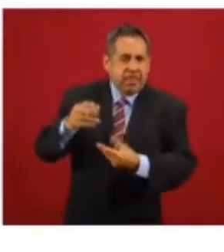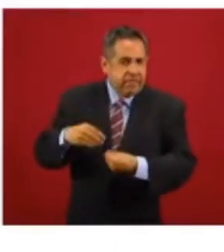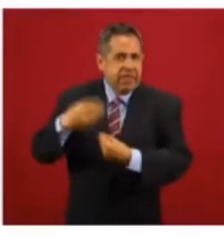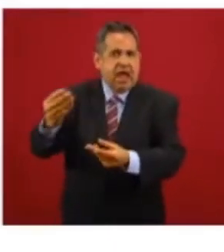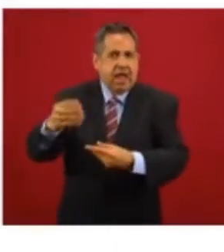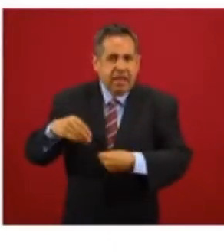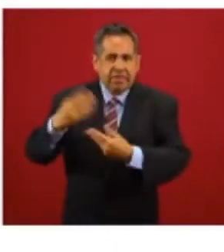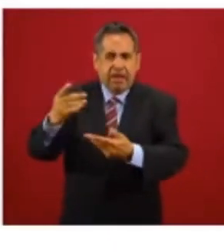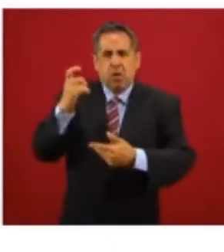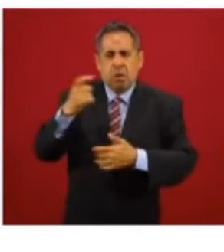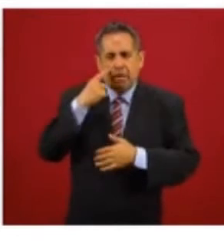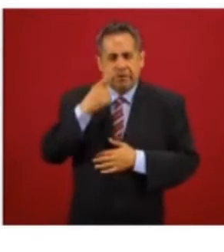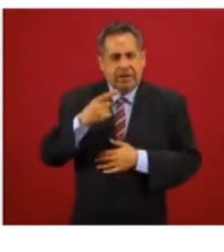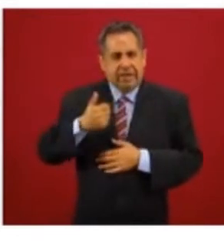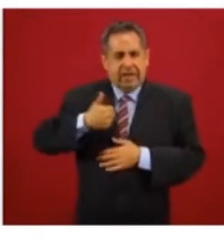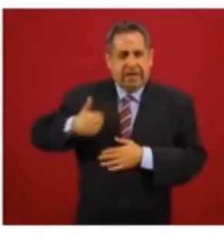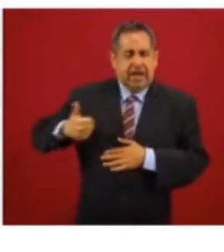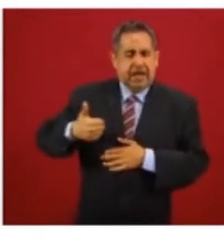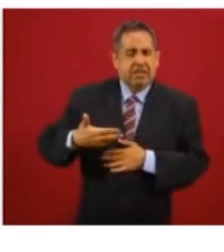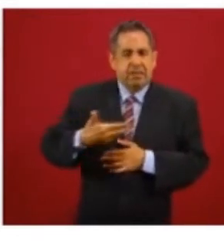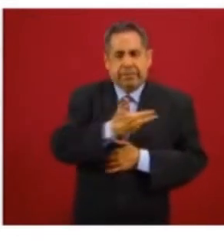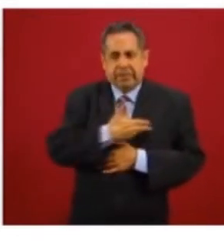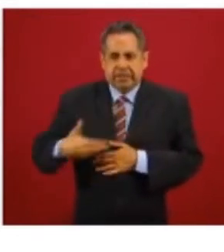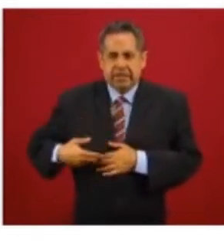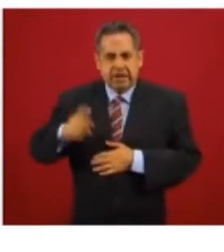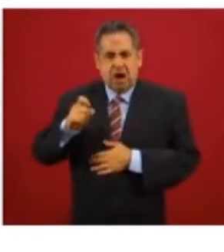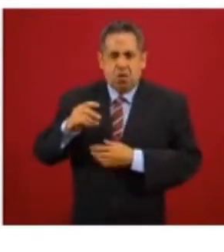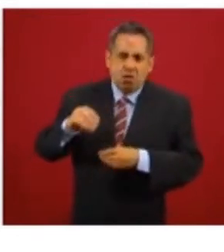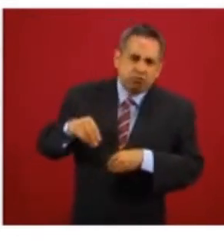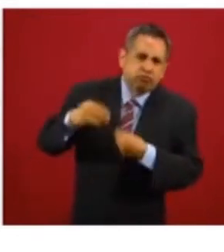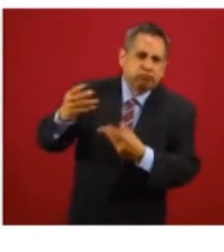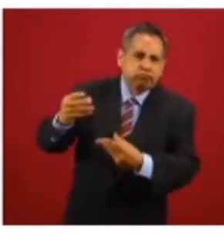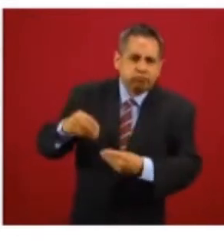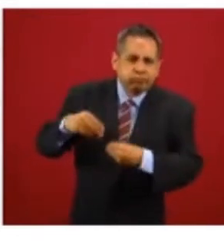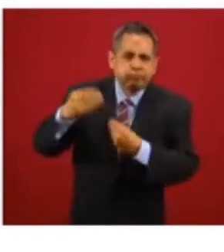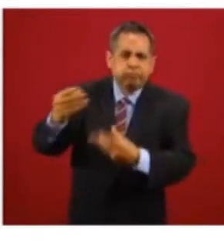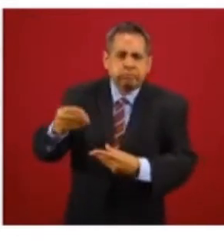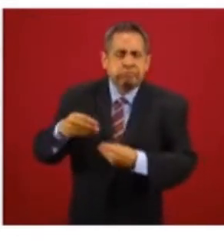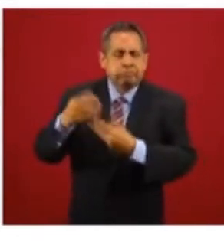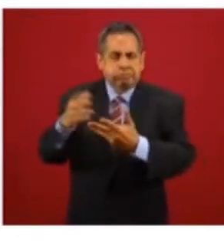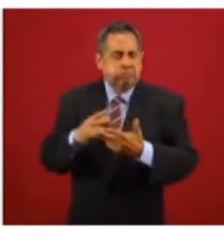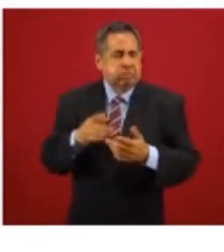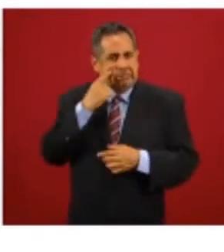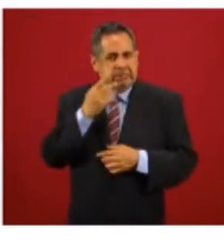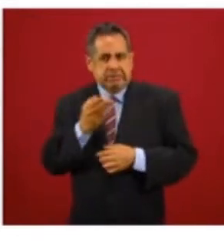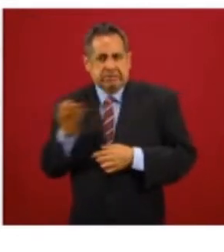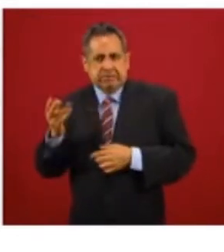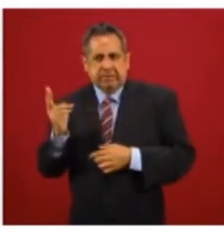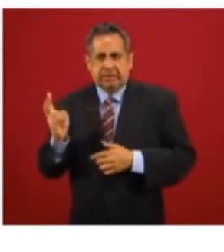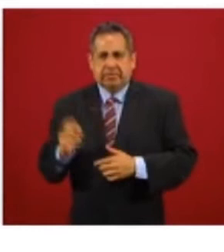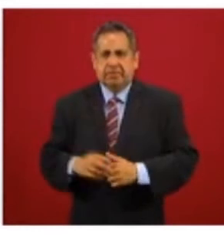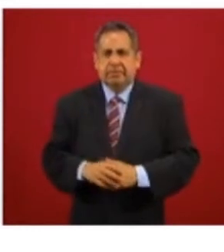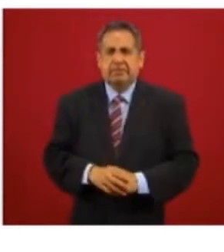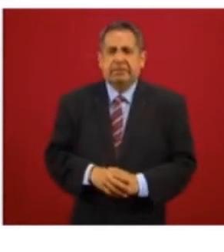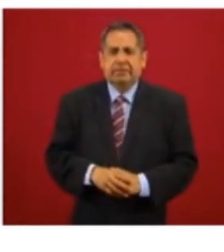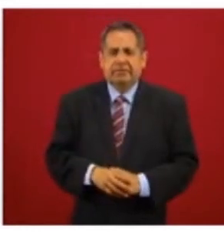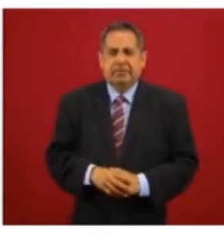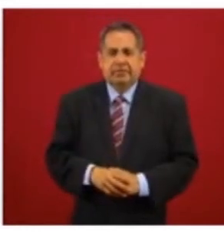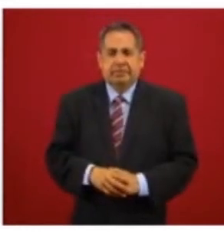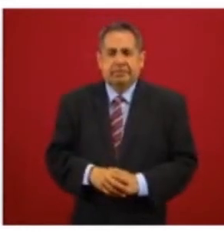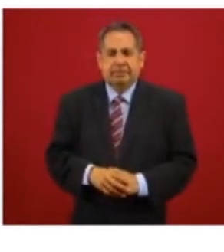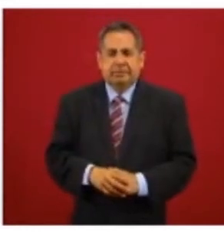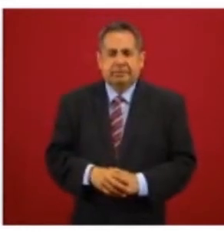presidentes aportó una cierta cantidad durante su sexenio, empatando ciclos con sexenios. La